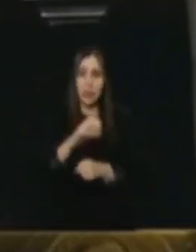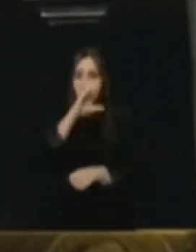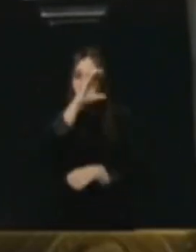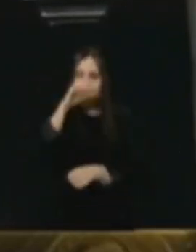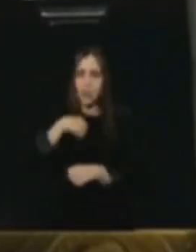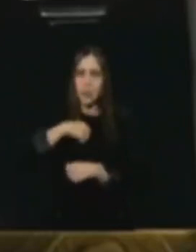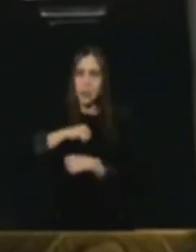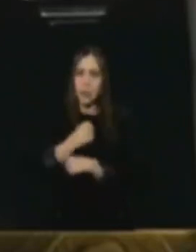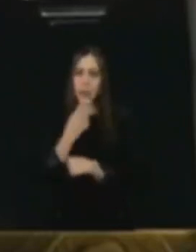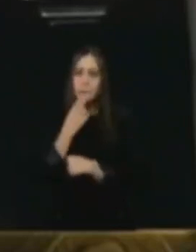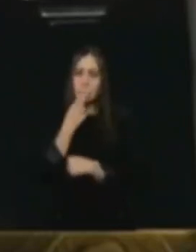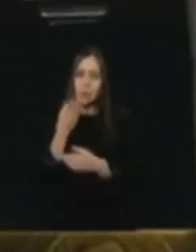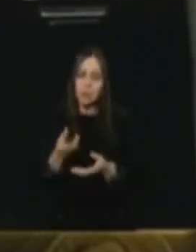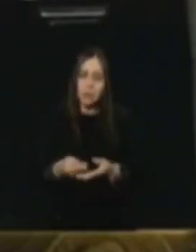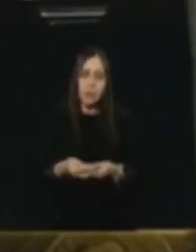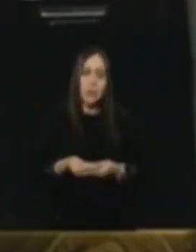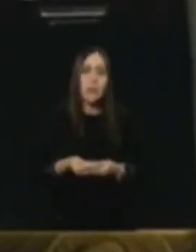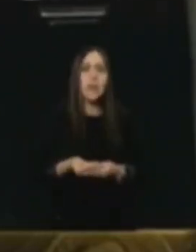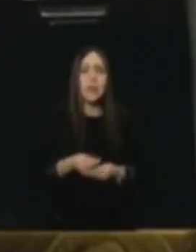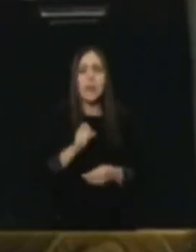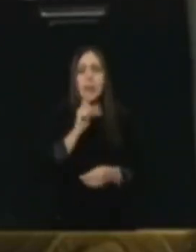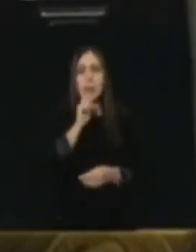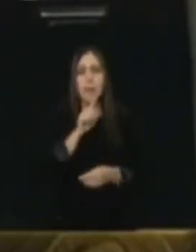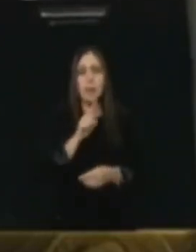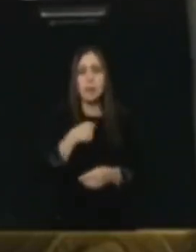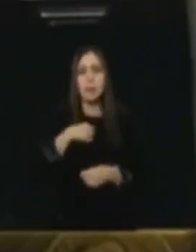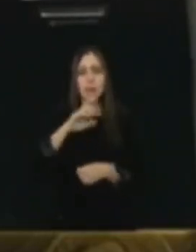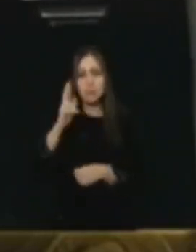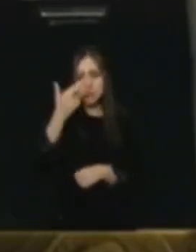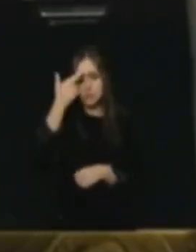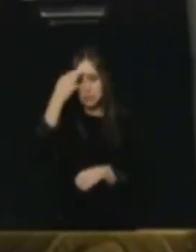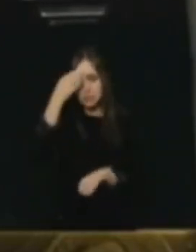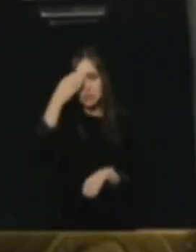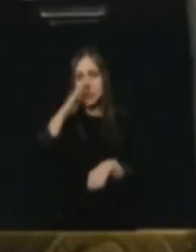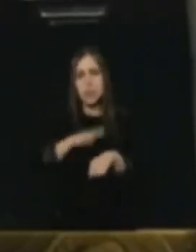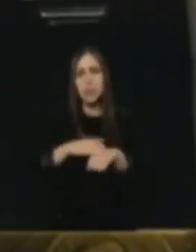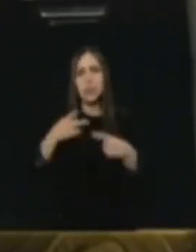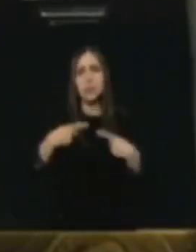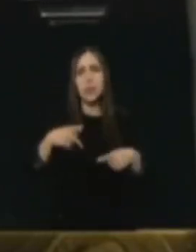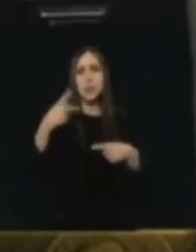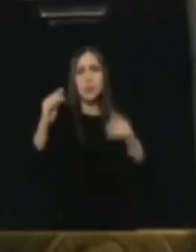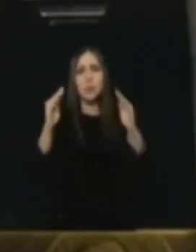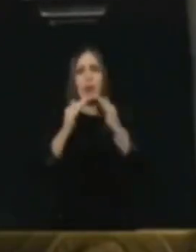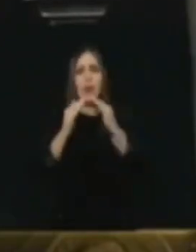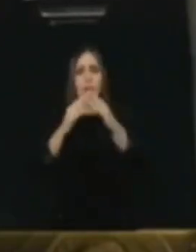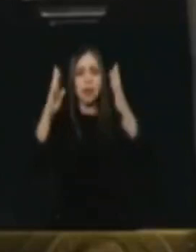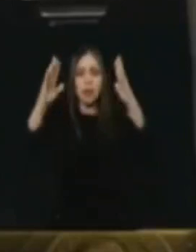el llanto de quienes perdieron su casa, y todos